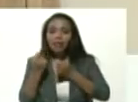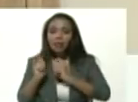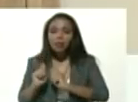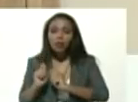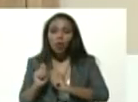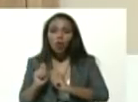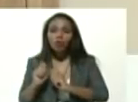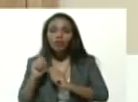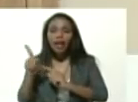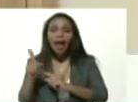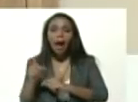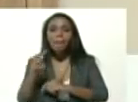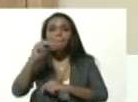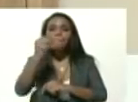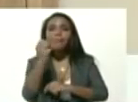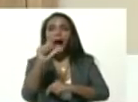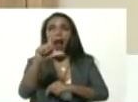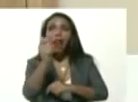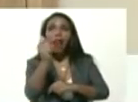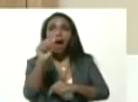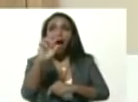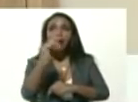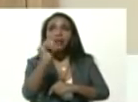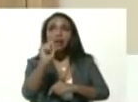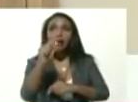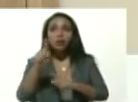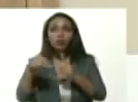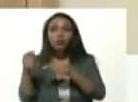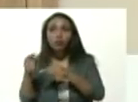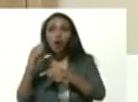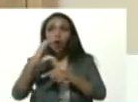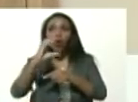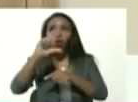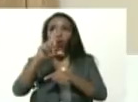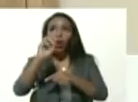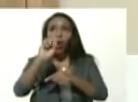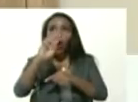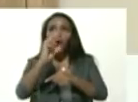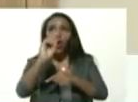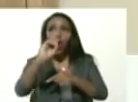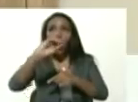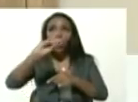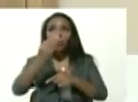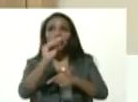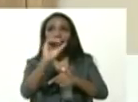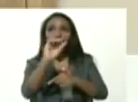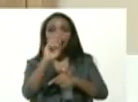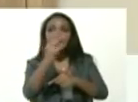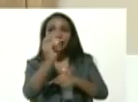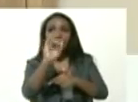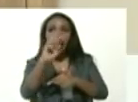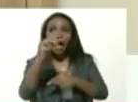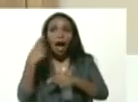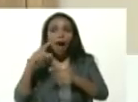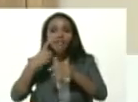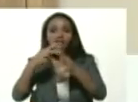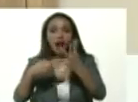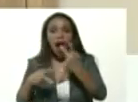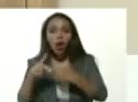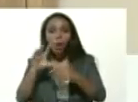malaria, la cloroquina, que se ha utilizado en varios países. Y aquí, bueno, se